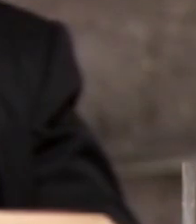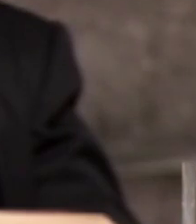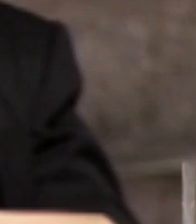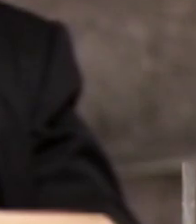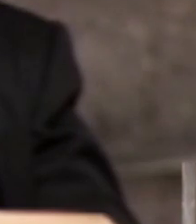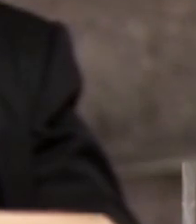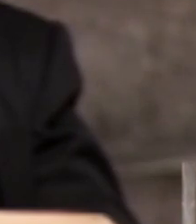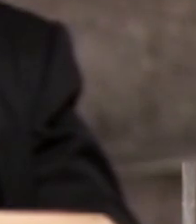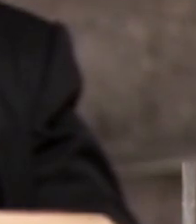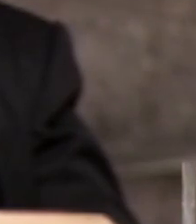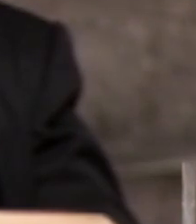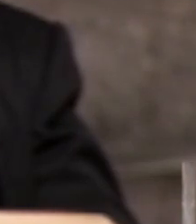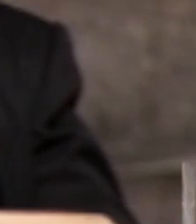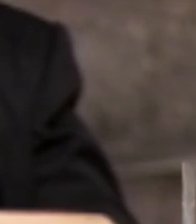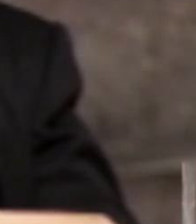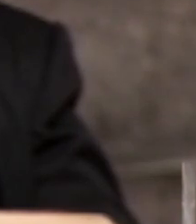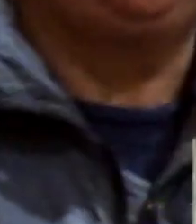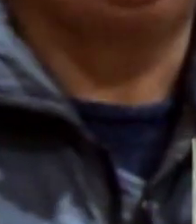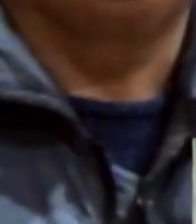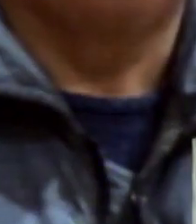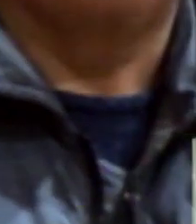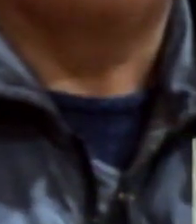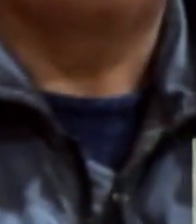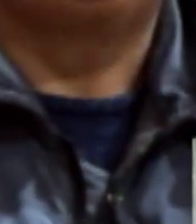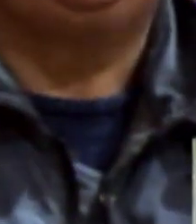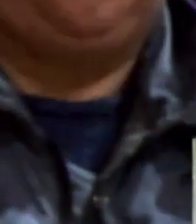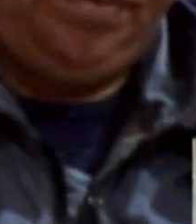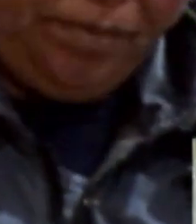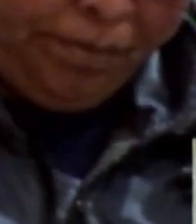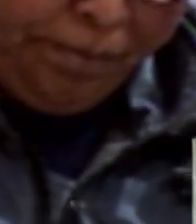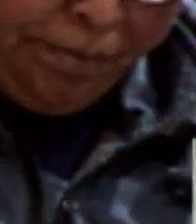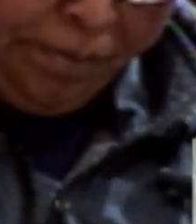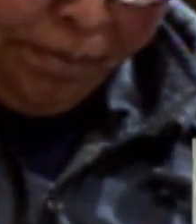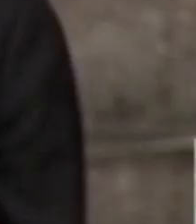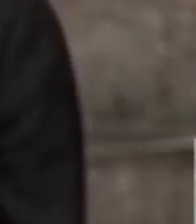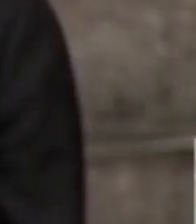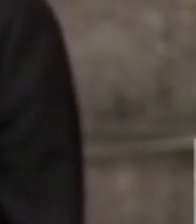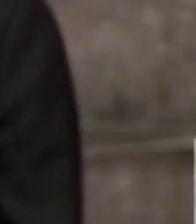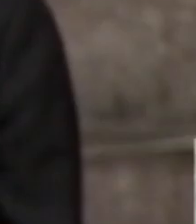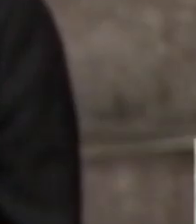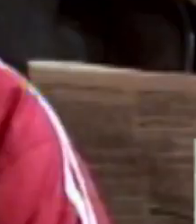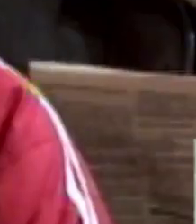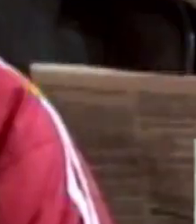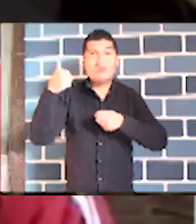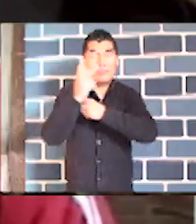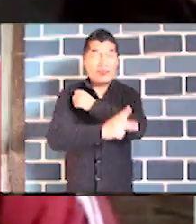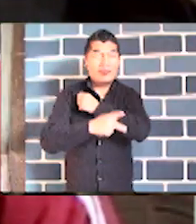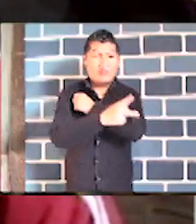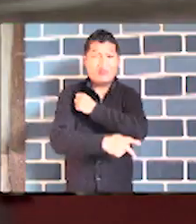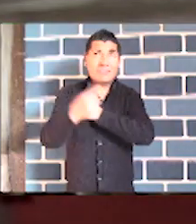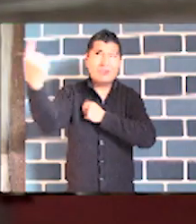la situación de tantos venezolanos que se han visto obligados a dejar el país que los vio nacer.